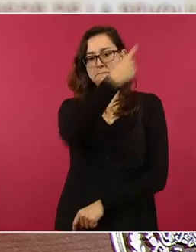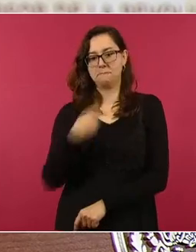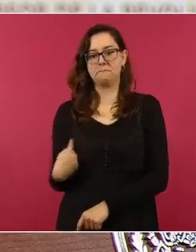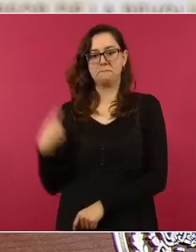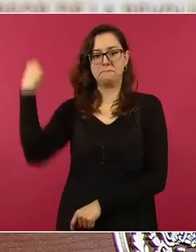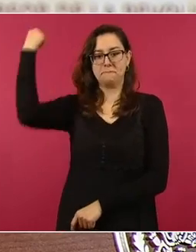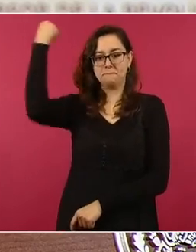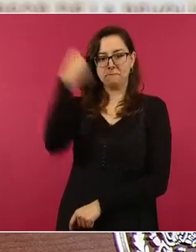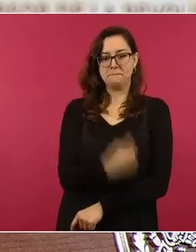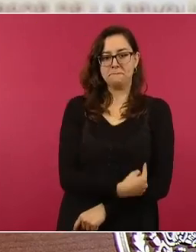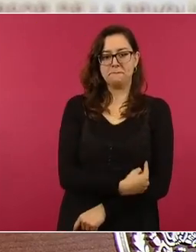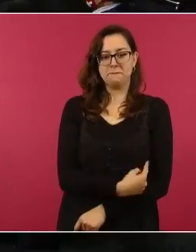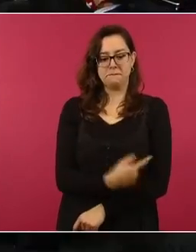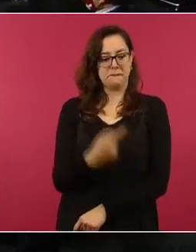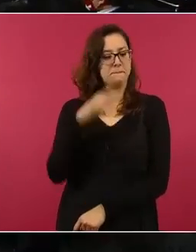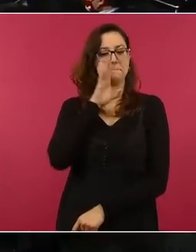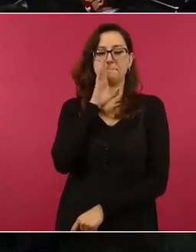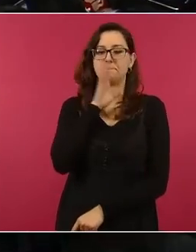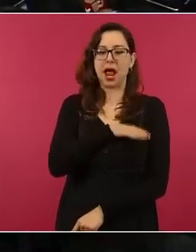es